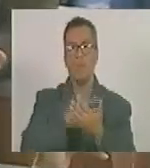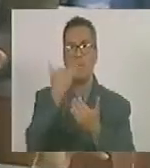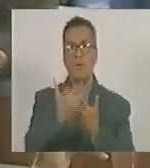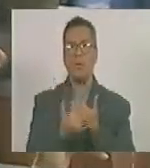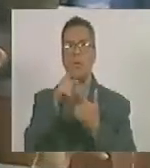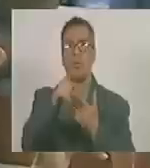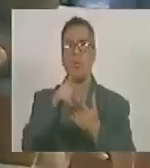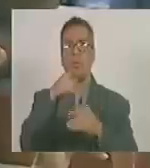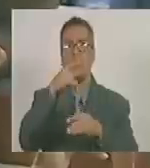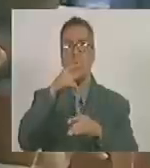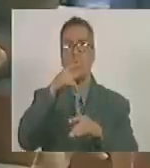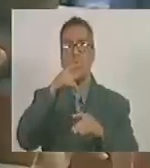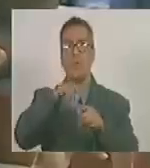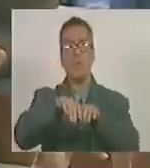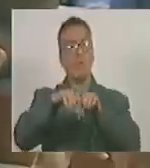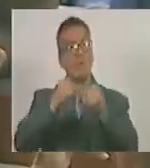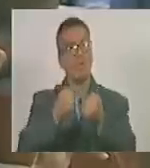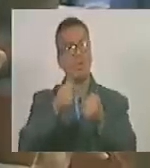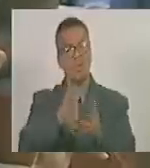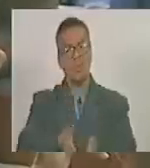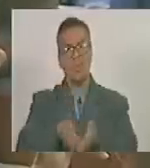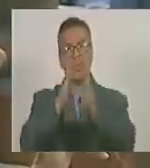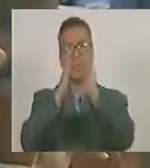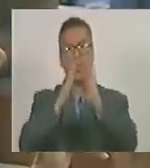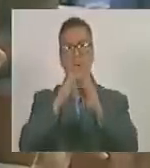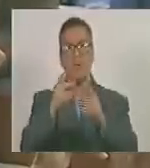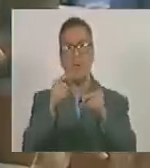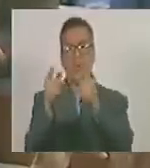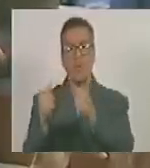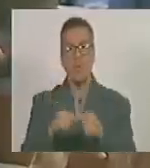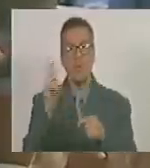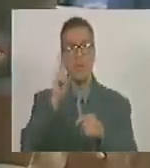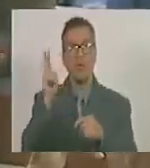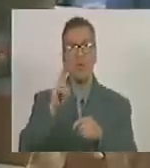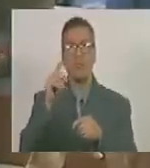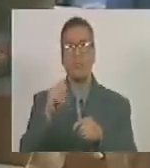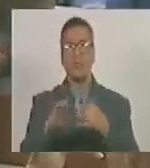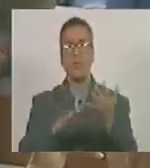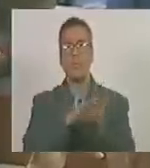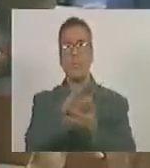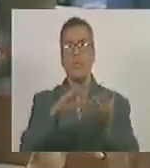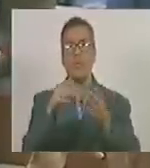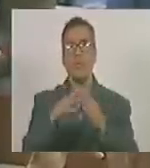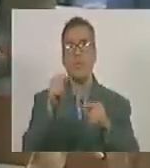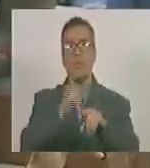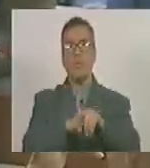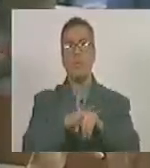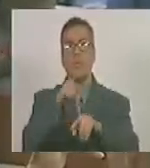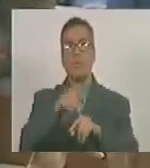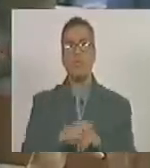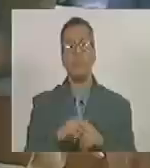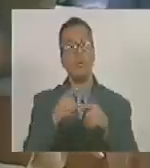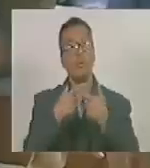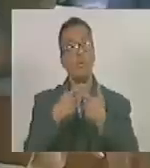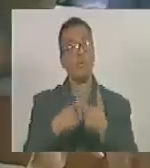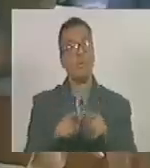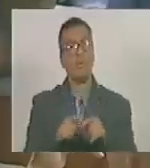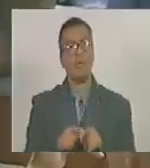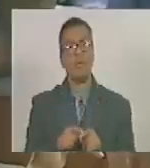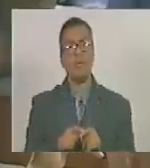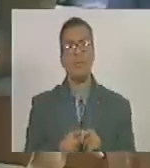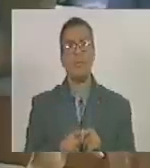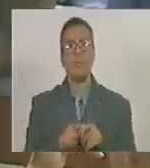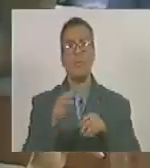de quebrar la columna vertebral a la economía venezolana y afectar a los más débiles. Pero que